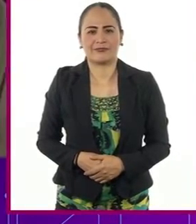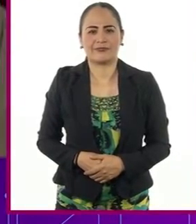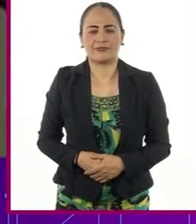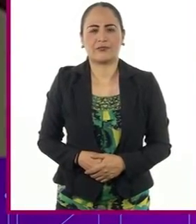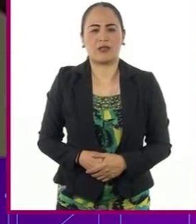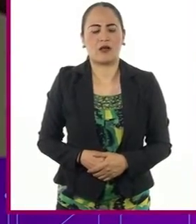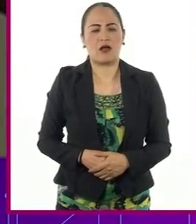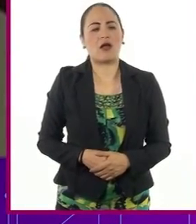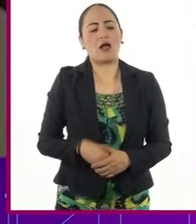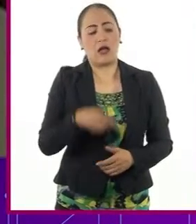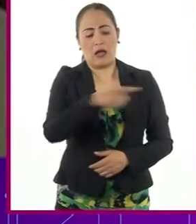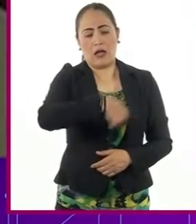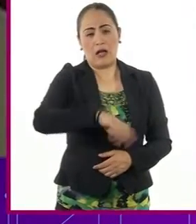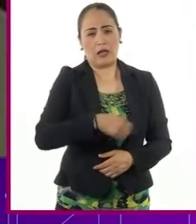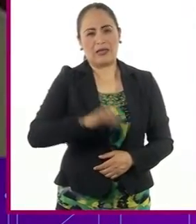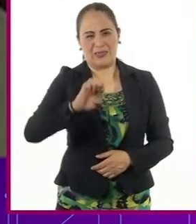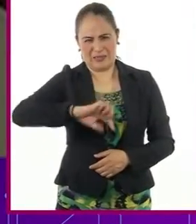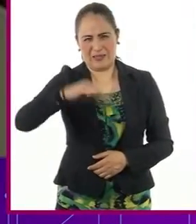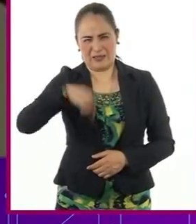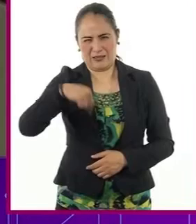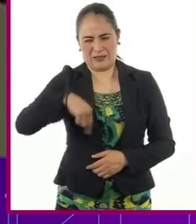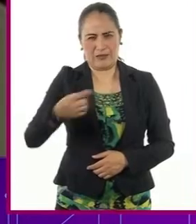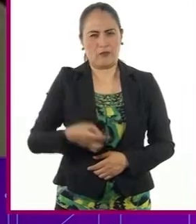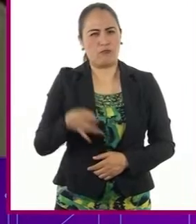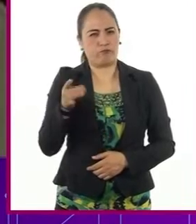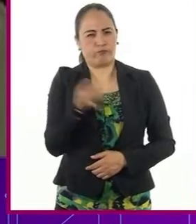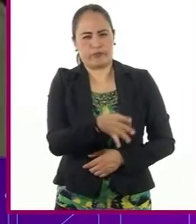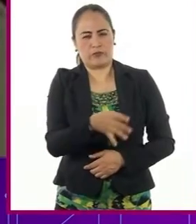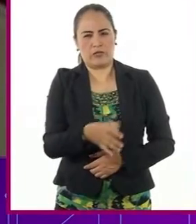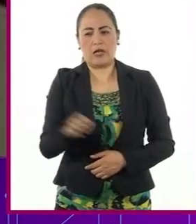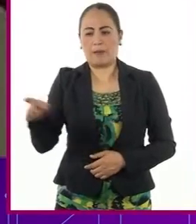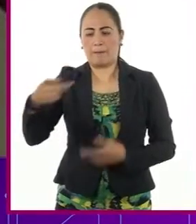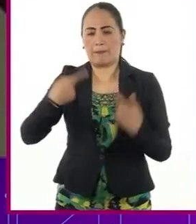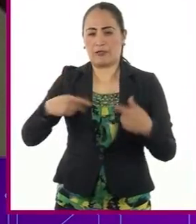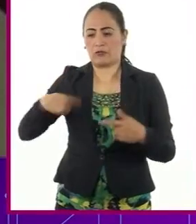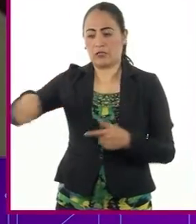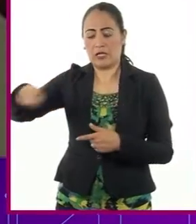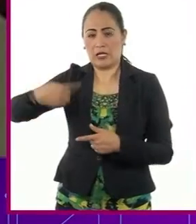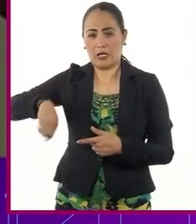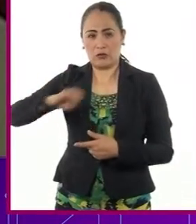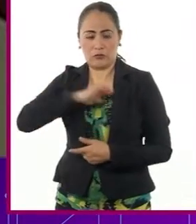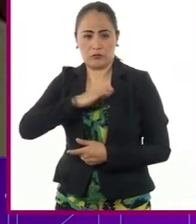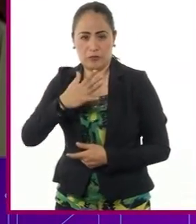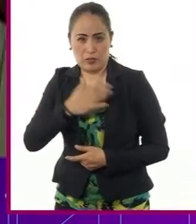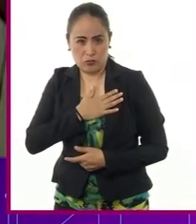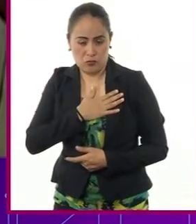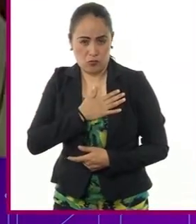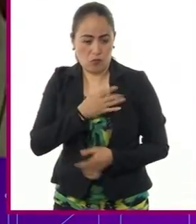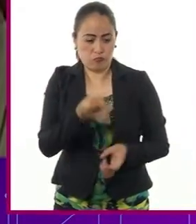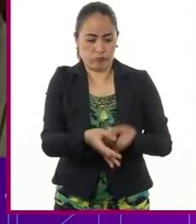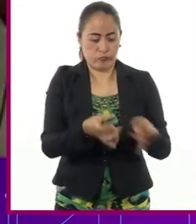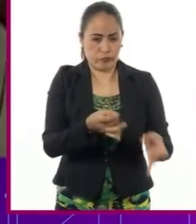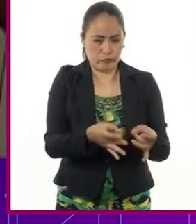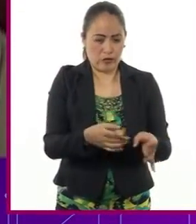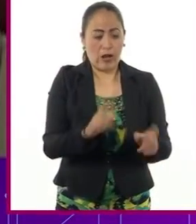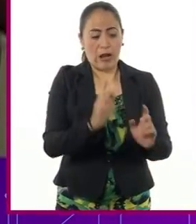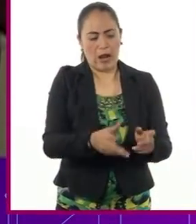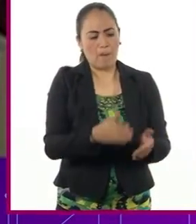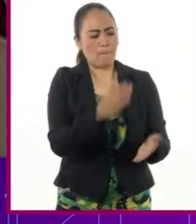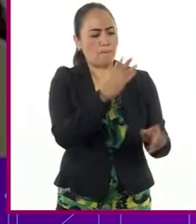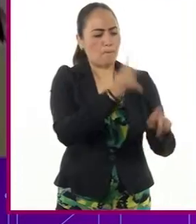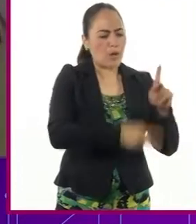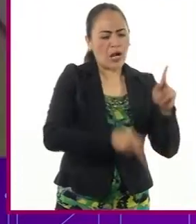la conquista, los españoles sencillamente se repartieron los diferentes señoríos, reinos